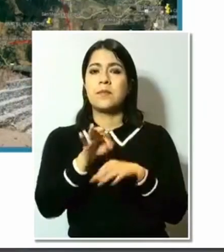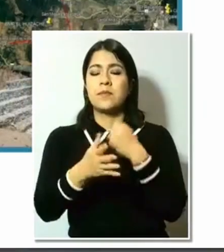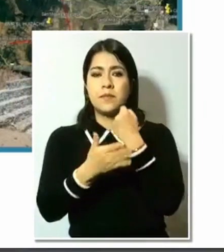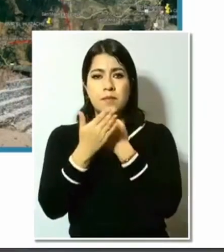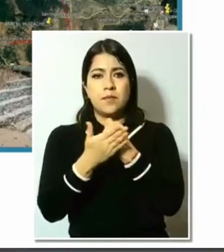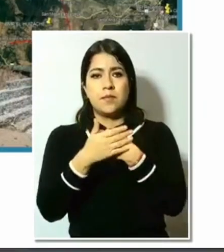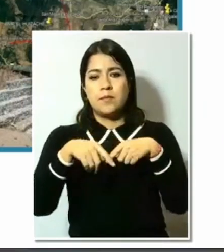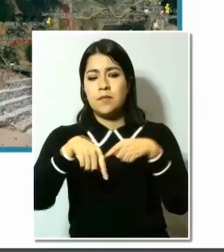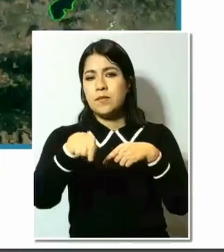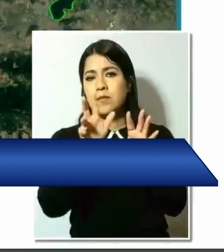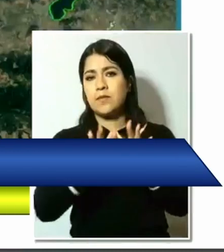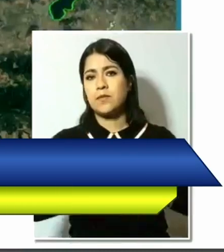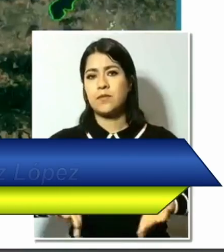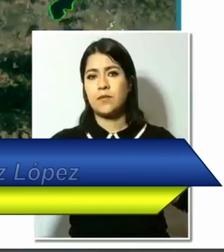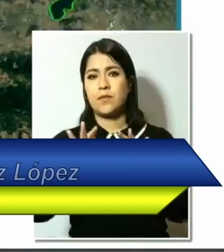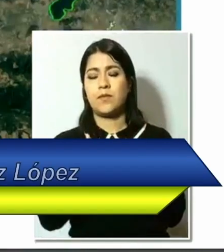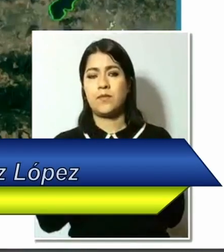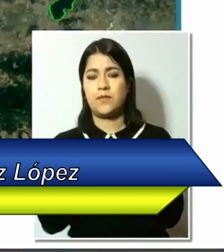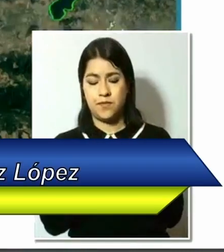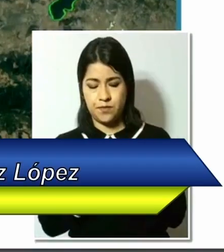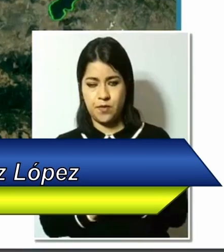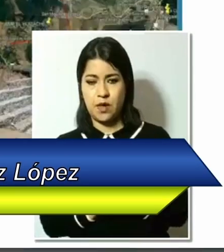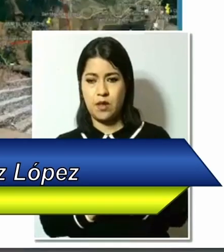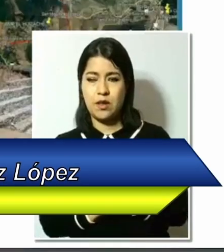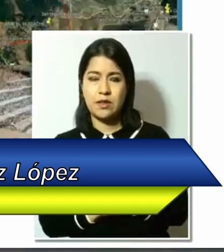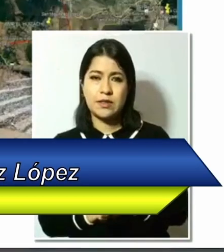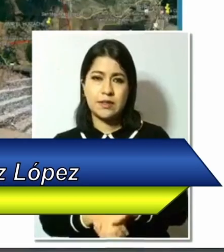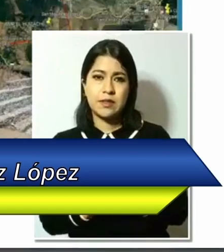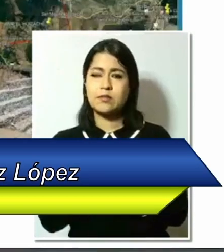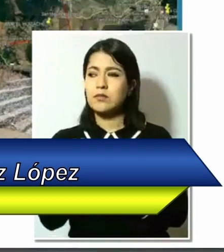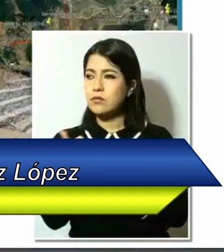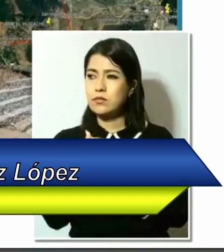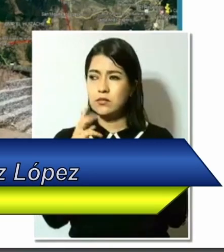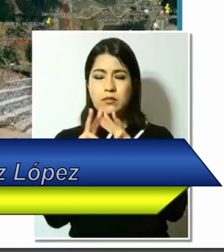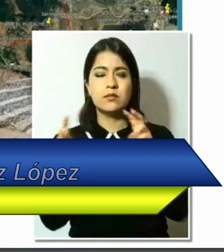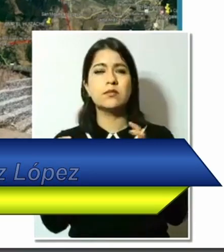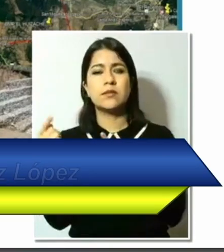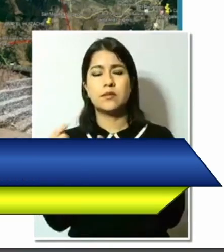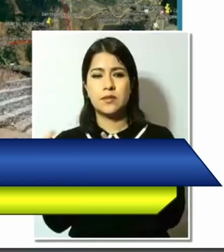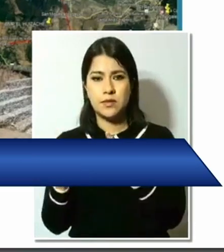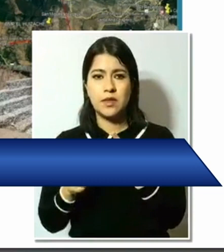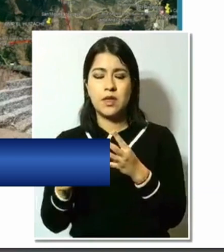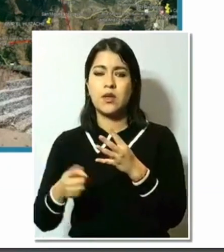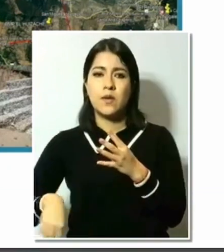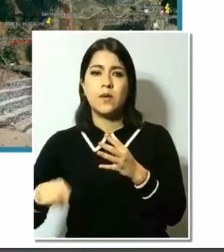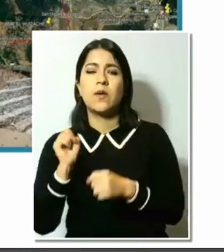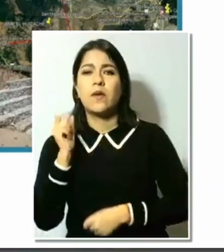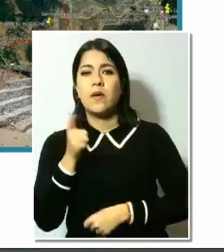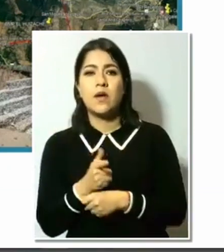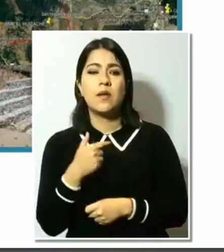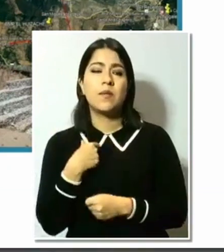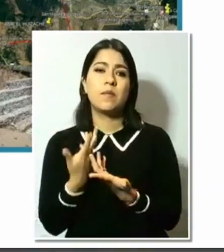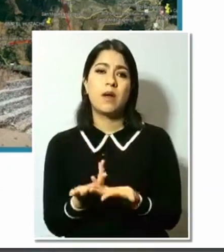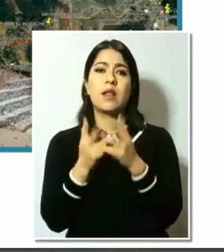plazo, pero importantísimas. Tenemos, perdón, le regas tantito, estos son los puntos que tenemos detectados, sobre todo para